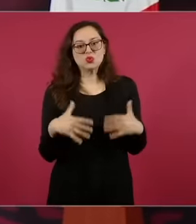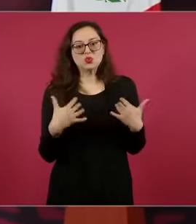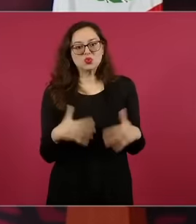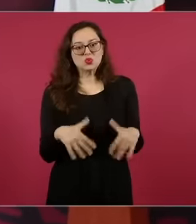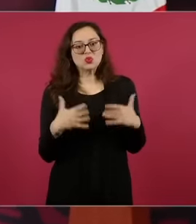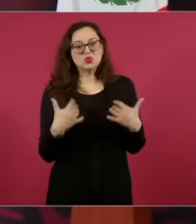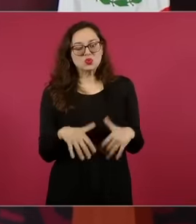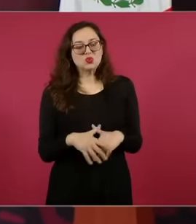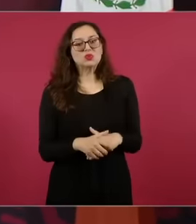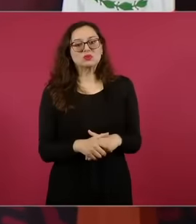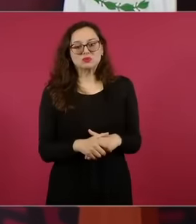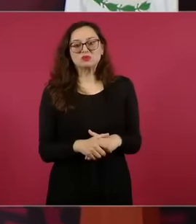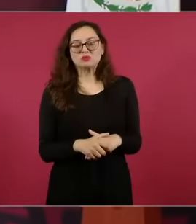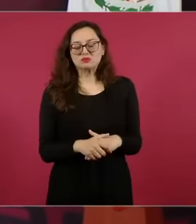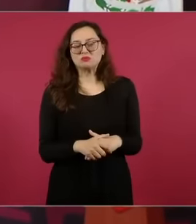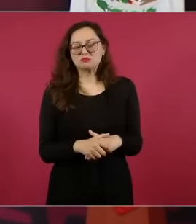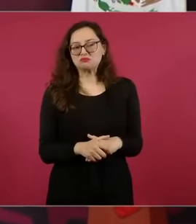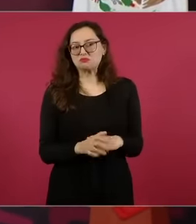defensora